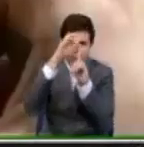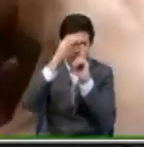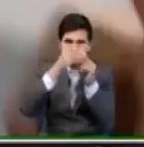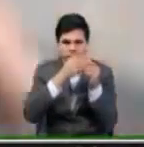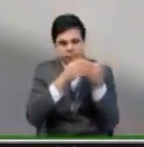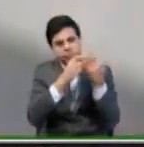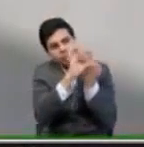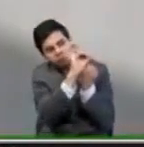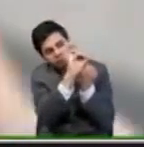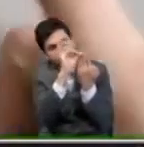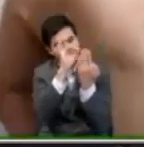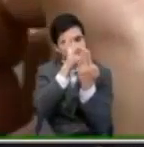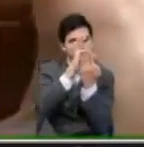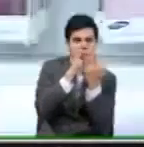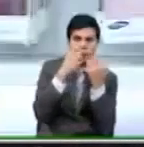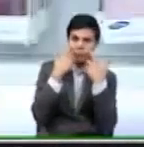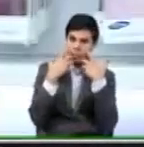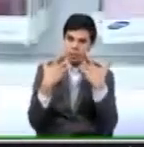posterior.